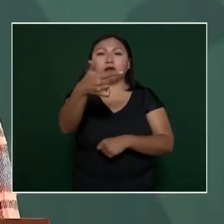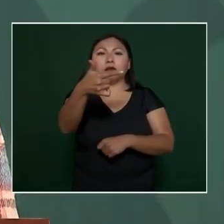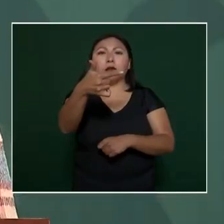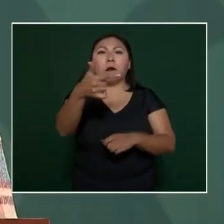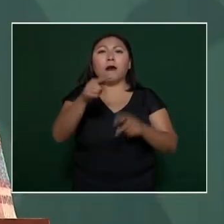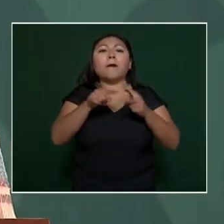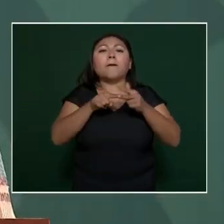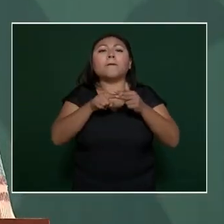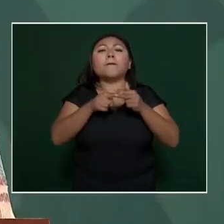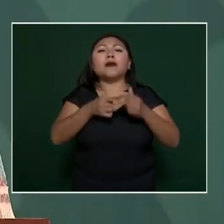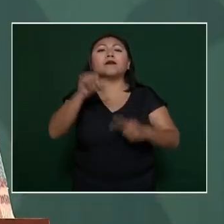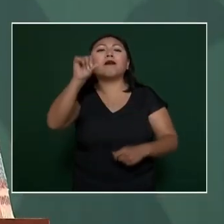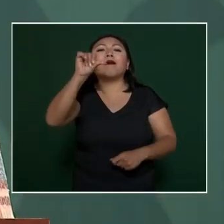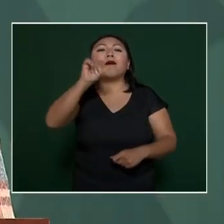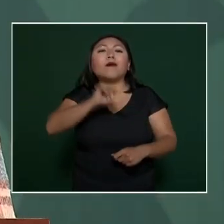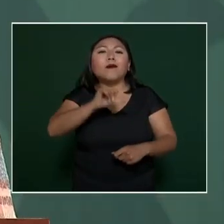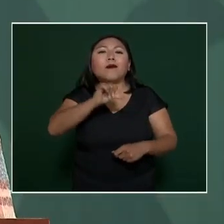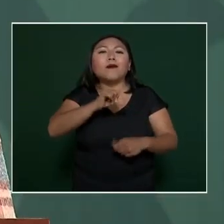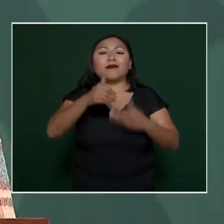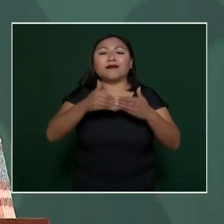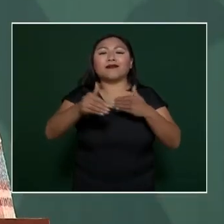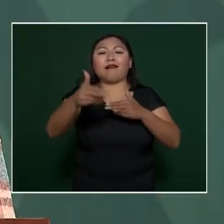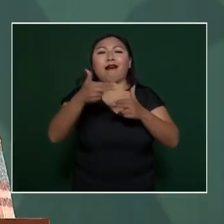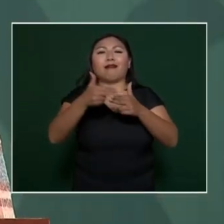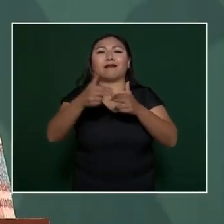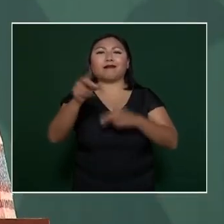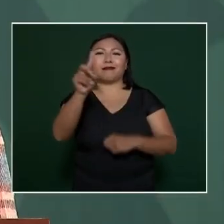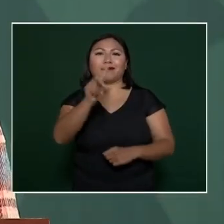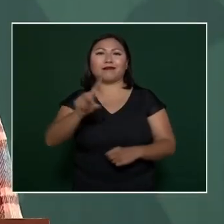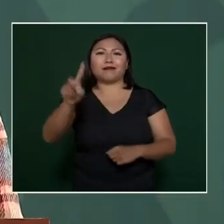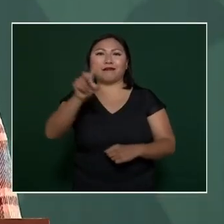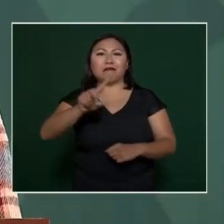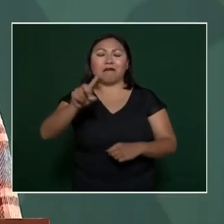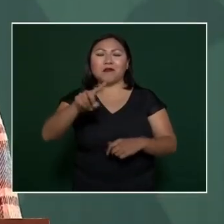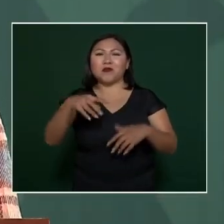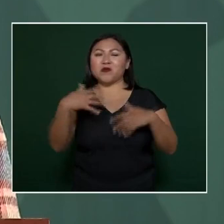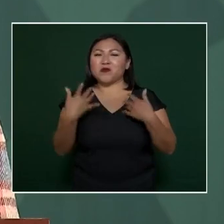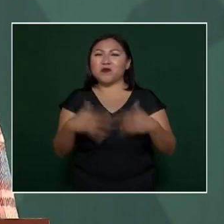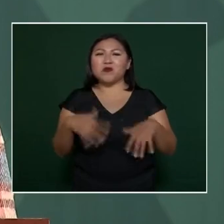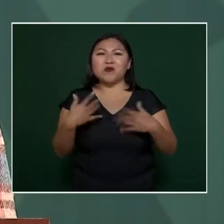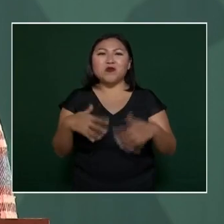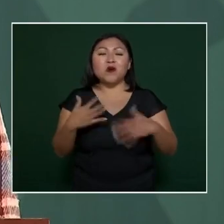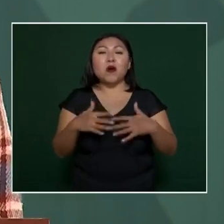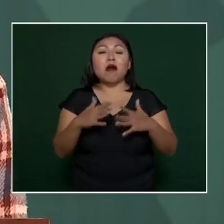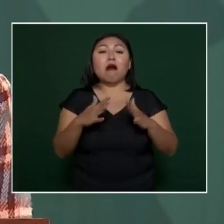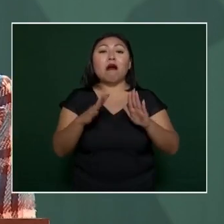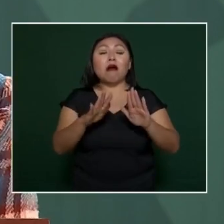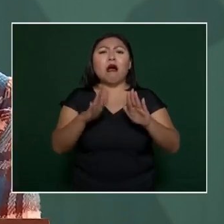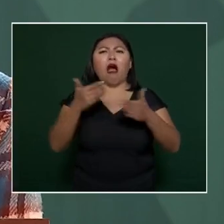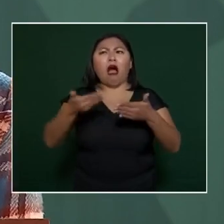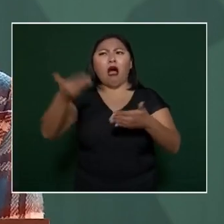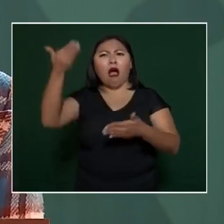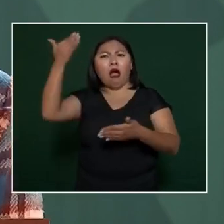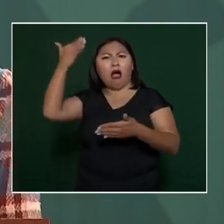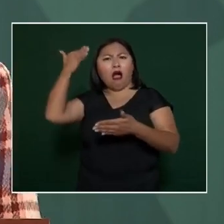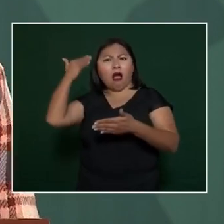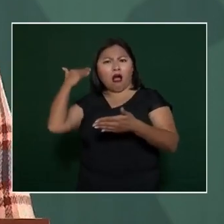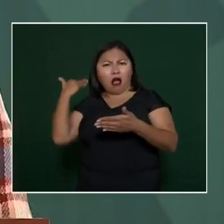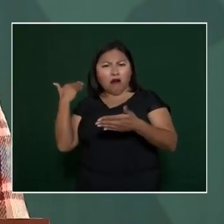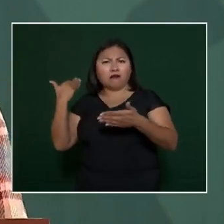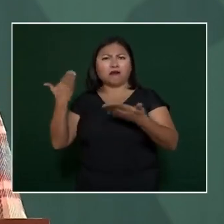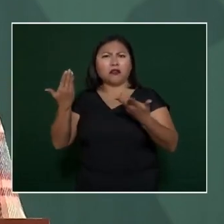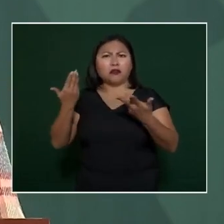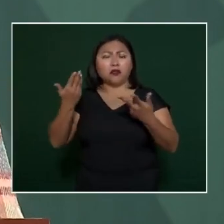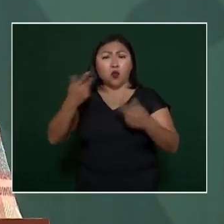tres días que quedarán para siempre marcados en la historia de nuestro estado porque no se tiene el antecedente histórico